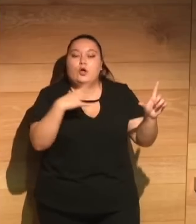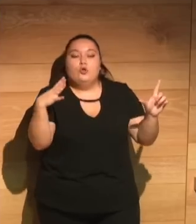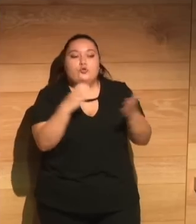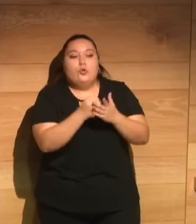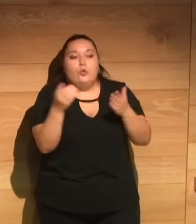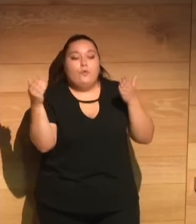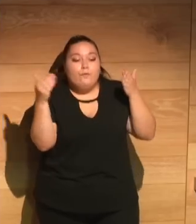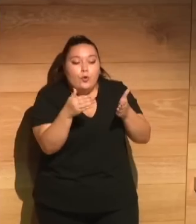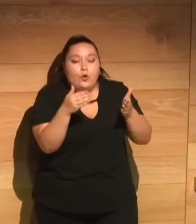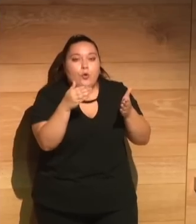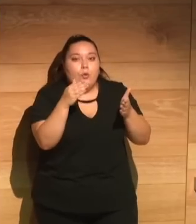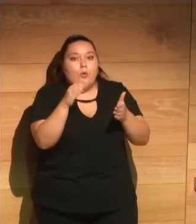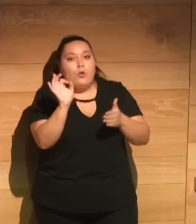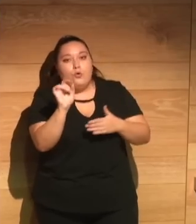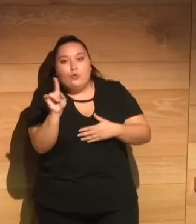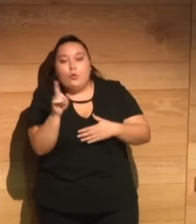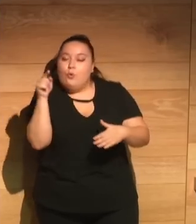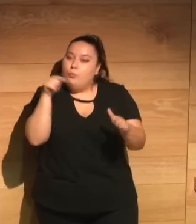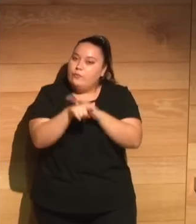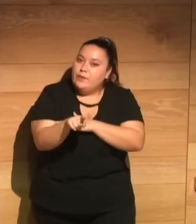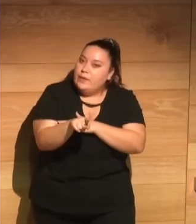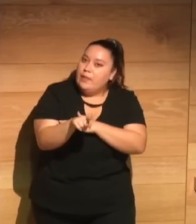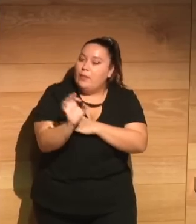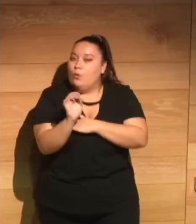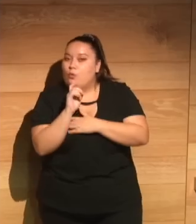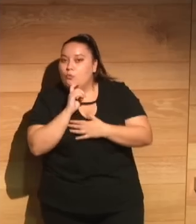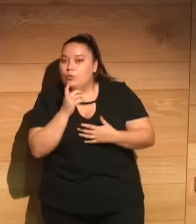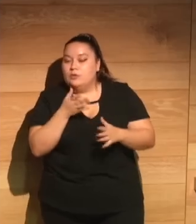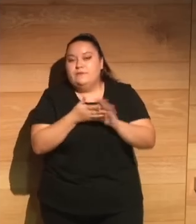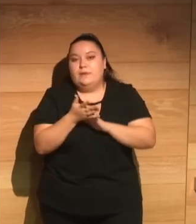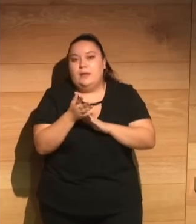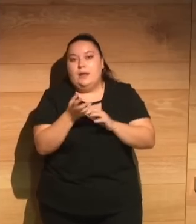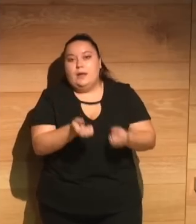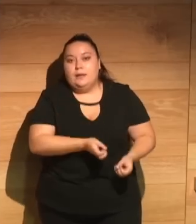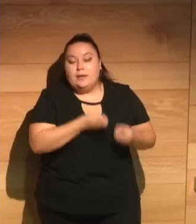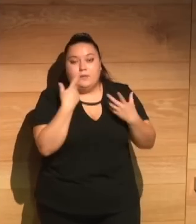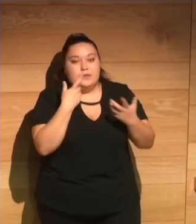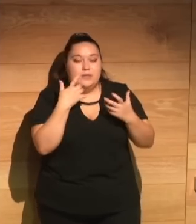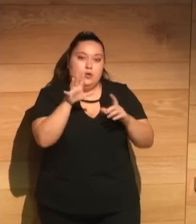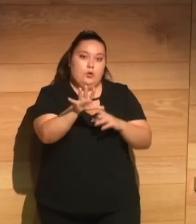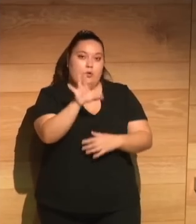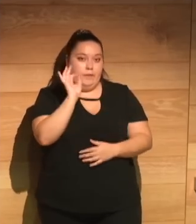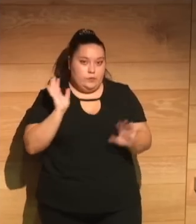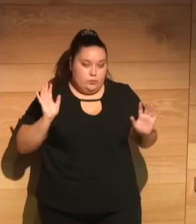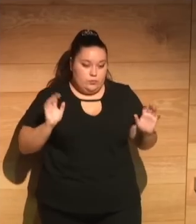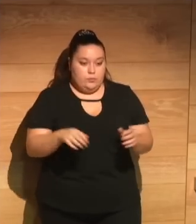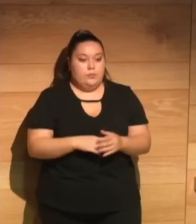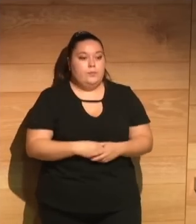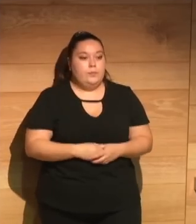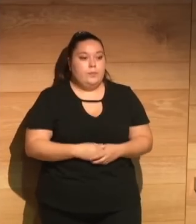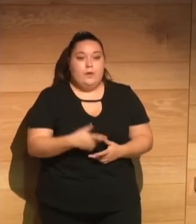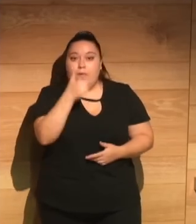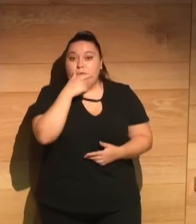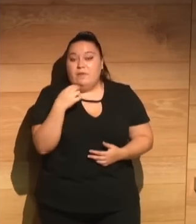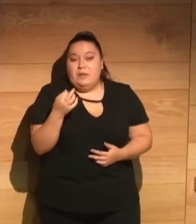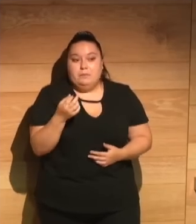a foco? ¿No quieres que esté a foco? ¿Quieres profundidad de imagen? ¿No quieres profundidad de imagen? Son decisiones también narrativas y estéticas. No que es fácil. Porque lo fácil es